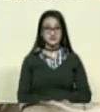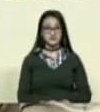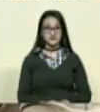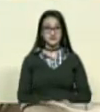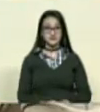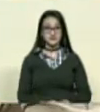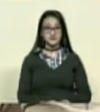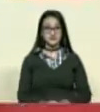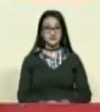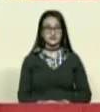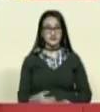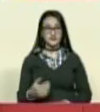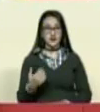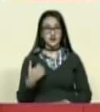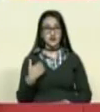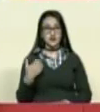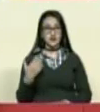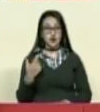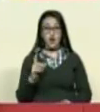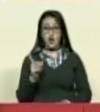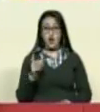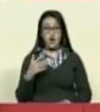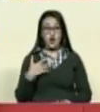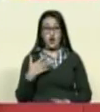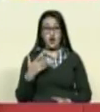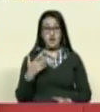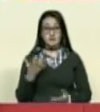Yo no fui cadete porque me salvé de la recluta.